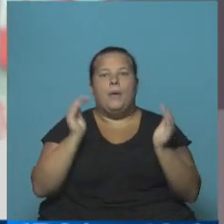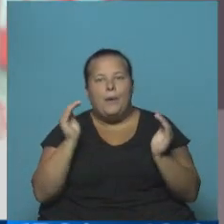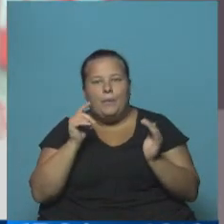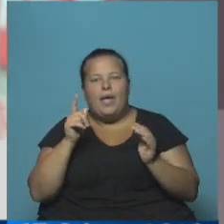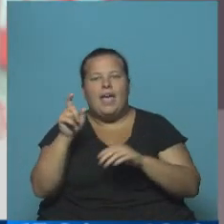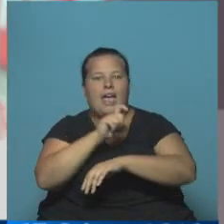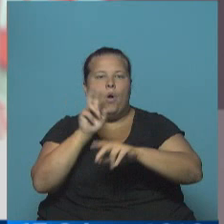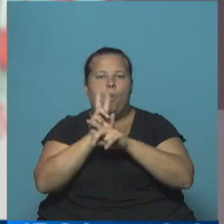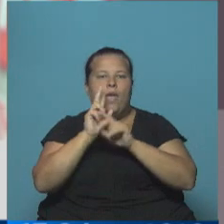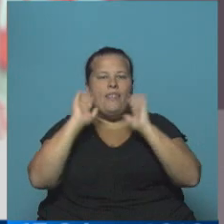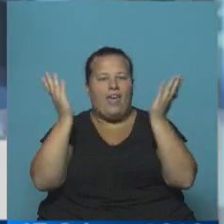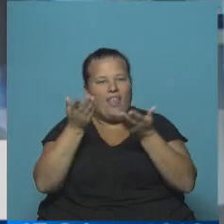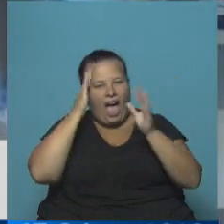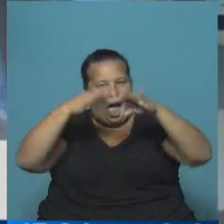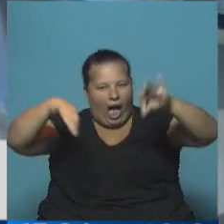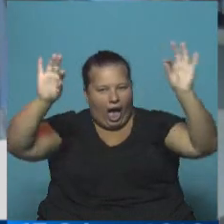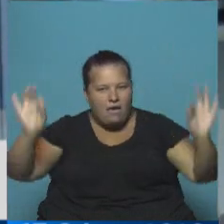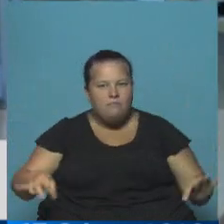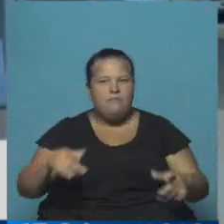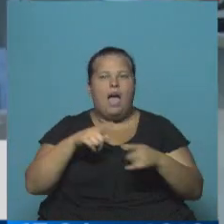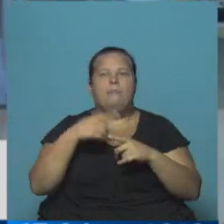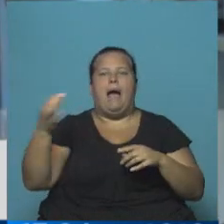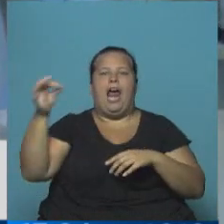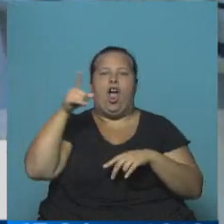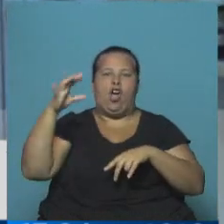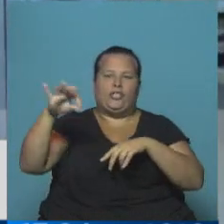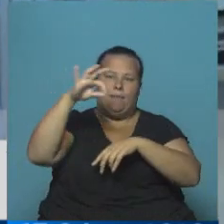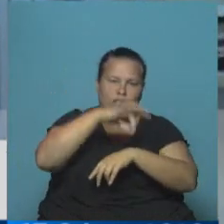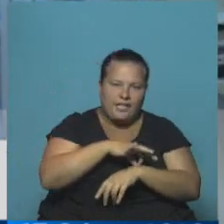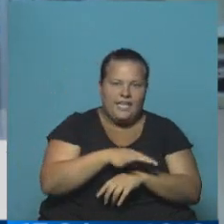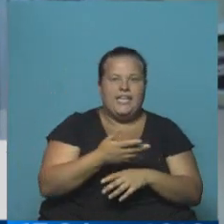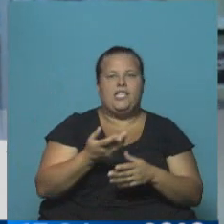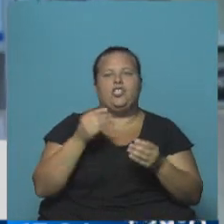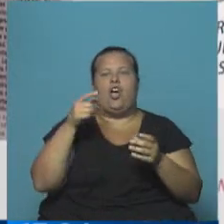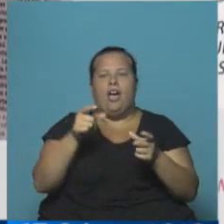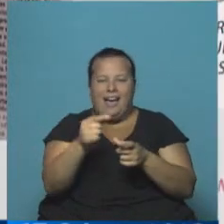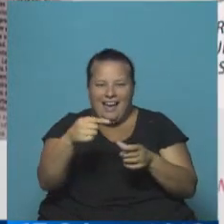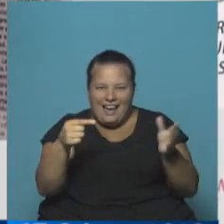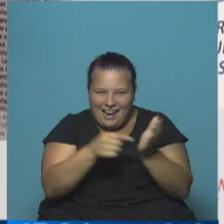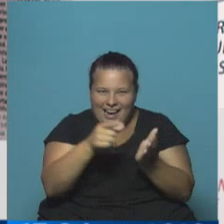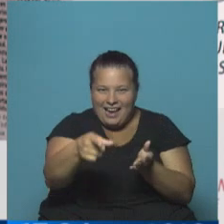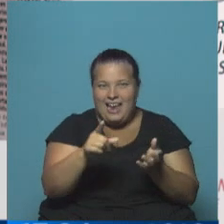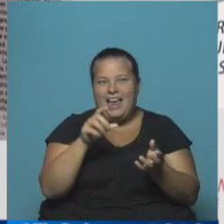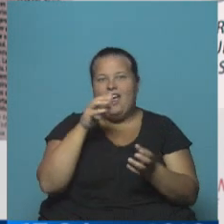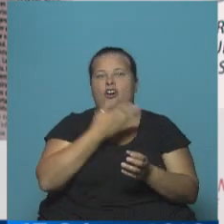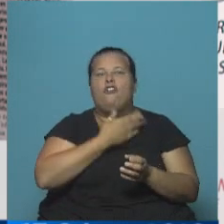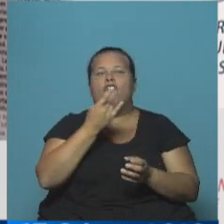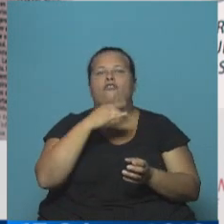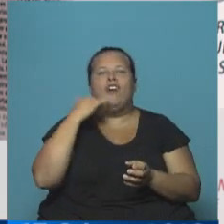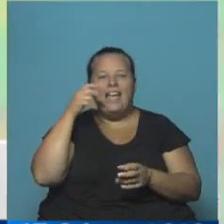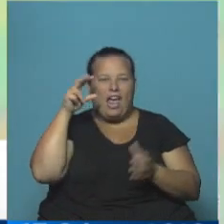esos protectores de cunas eh Para que no entren los mosquitos y poner los fí esos que son los